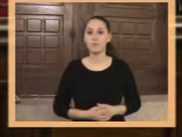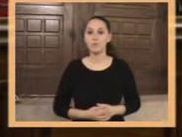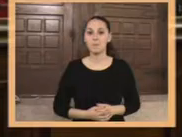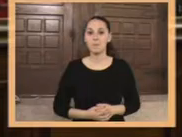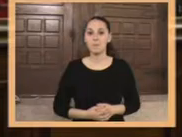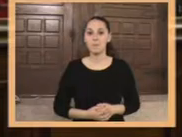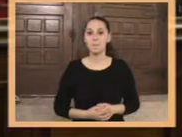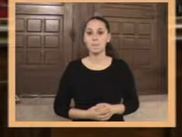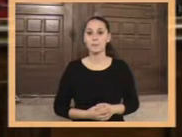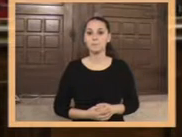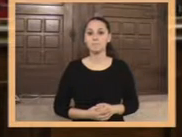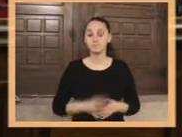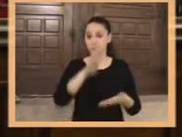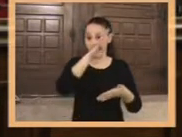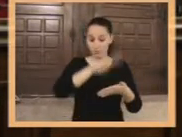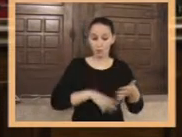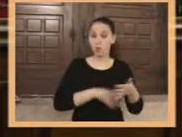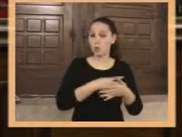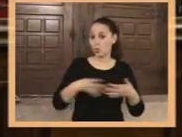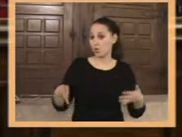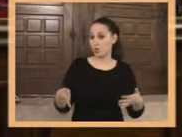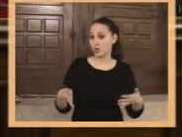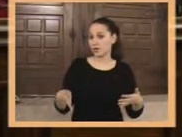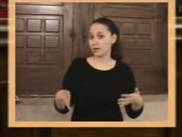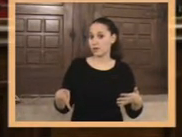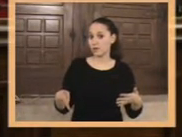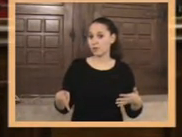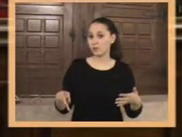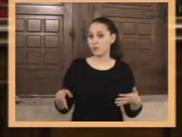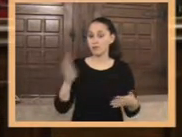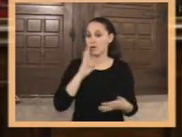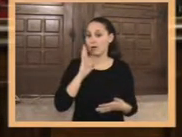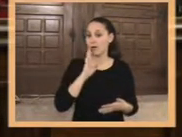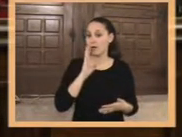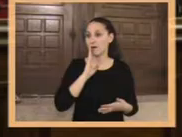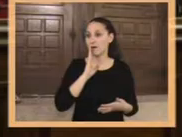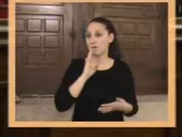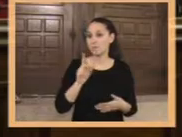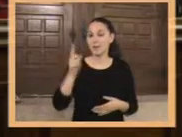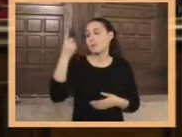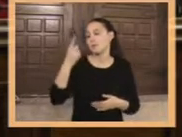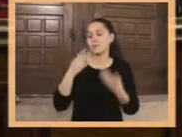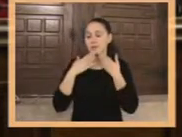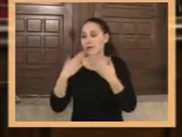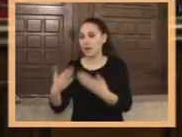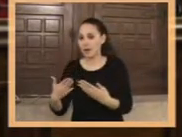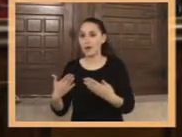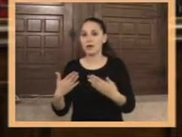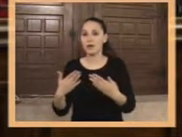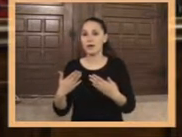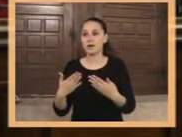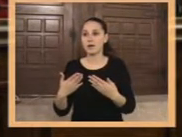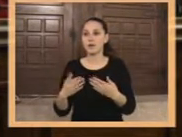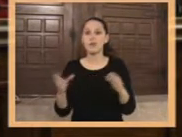En cuanto a los horarios, es lo que me decía. Bueno, y la segunda parte, la primera parte, pues darte las gracias, que no puede ser de otra manera,